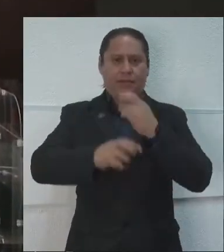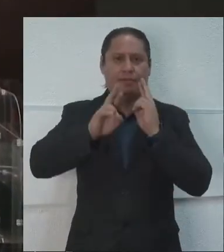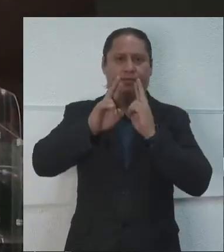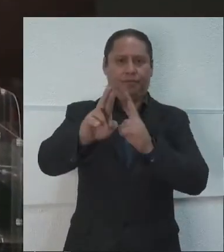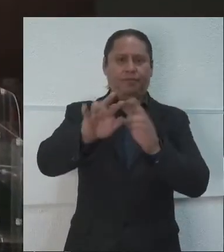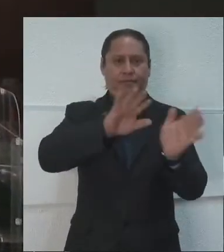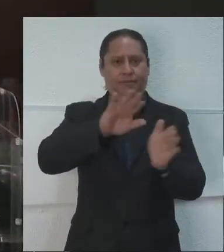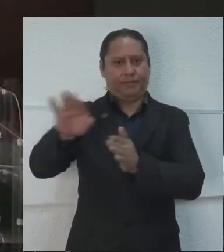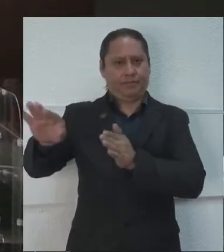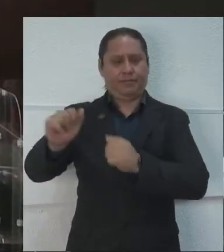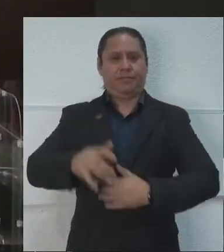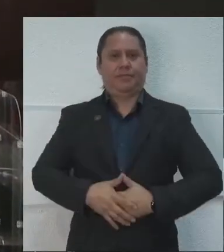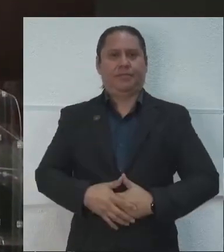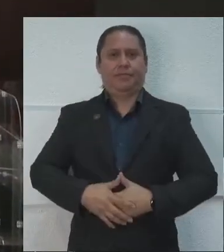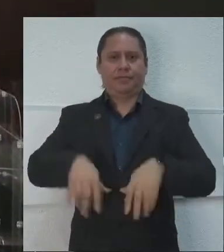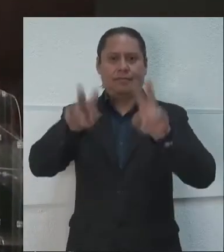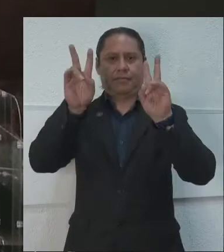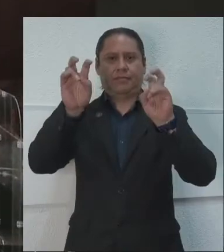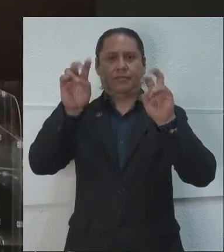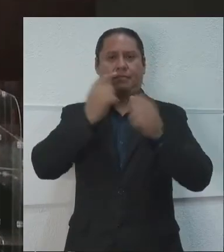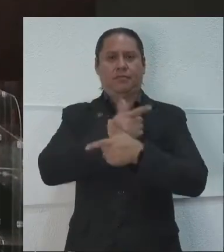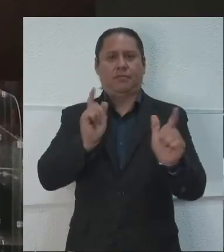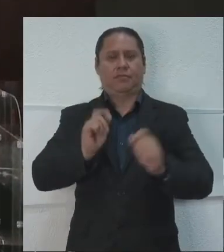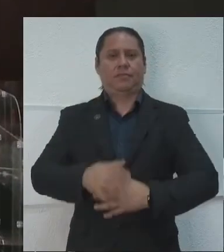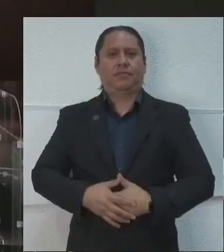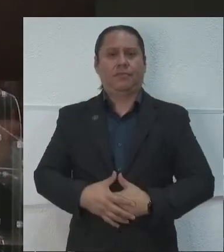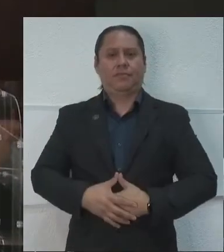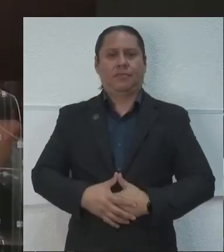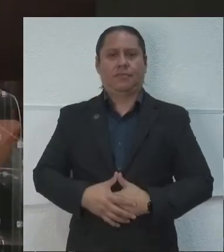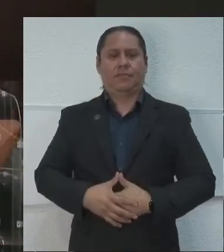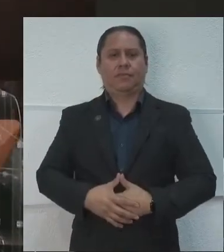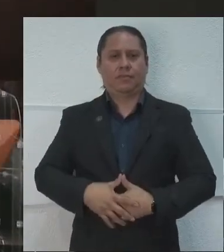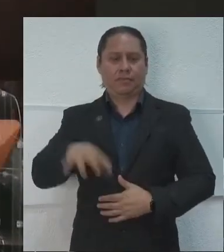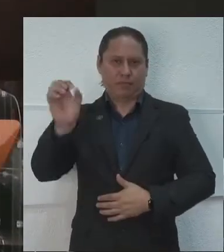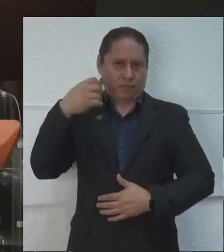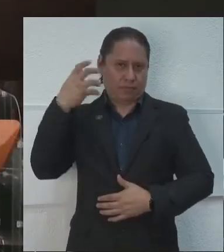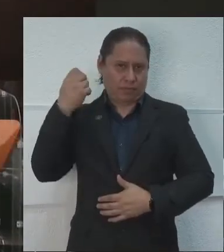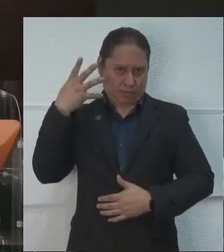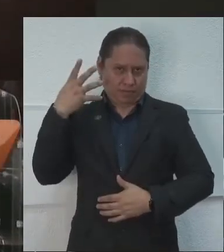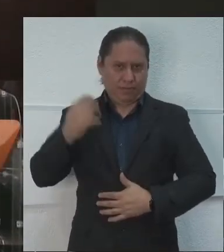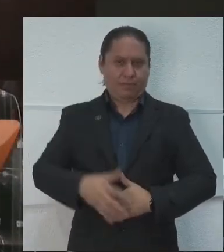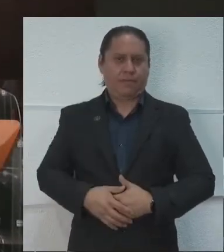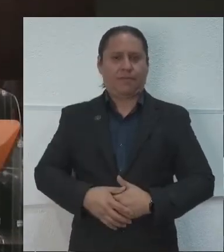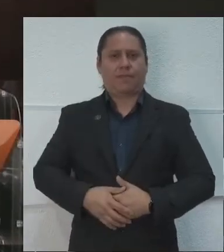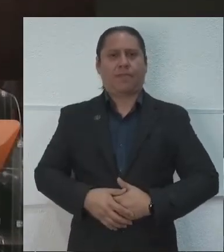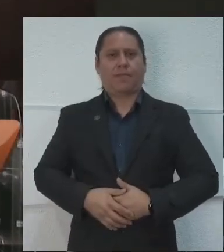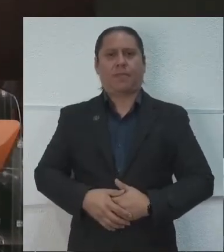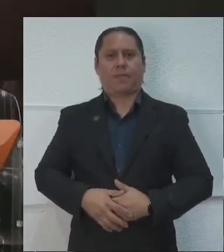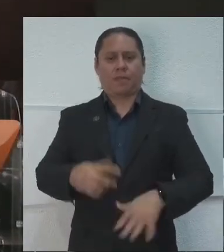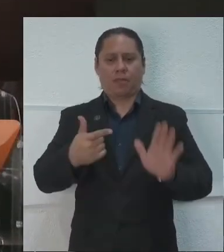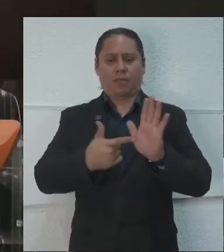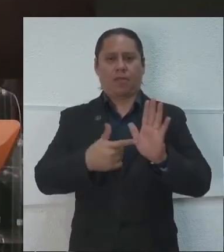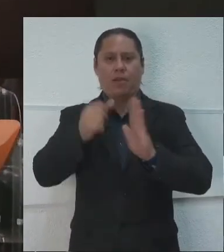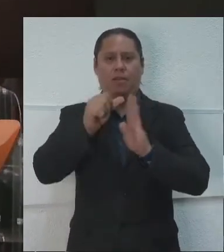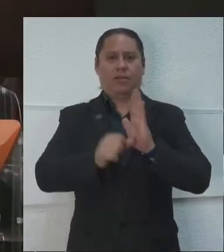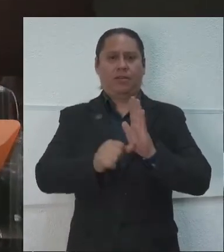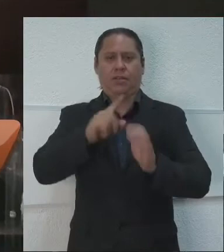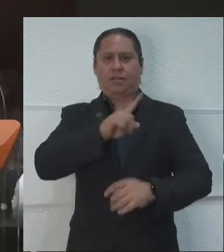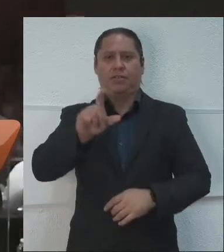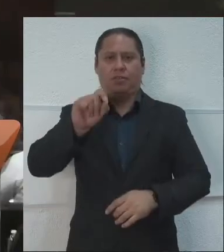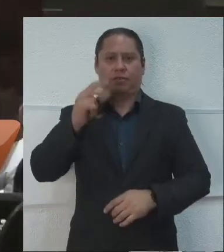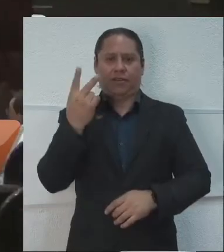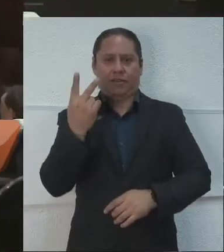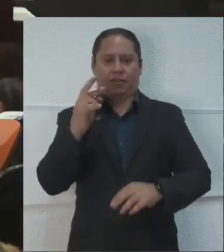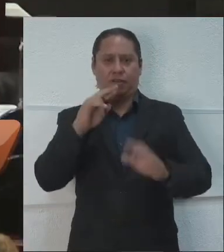y dictamen. Asuntos generales. Honorable Asamblea. Con fundamento en el artículo 122